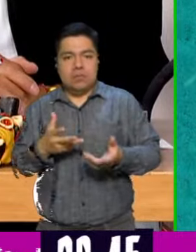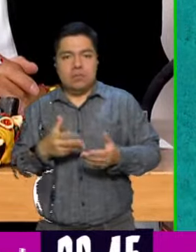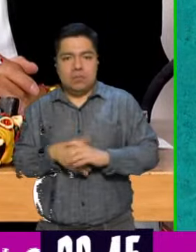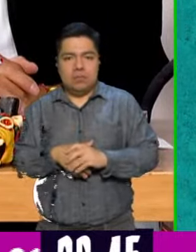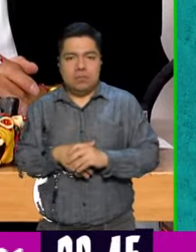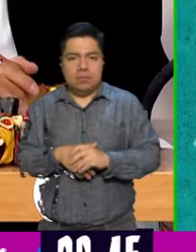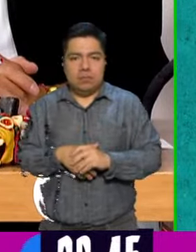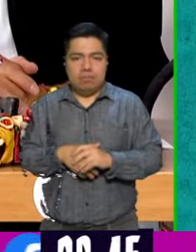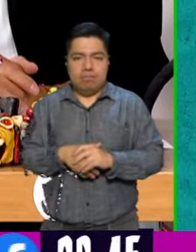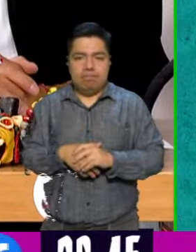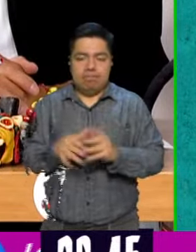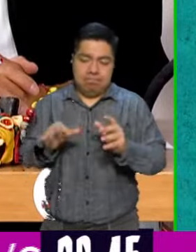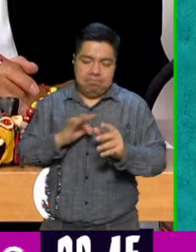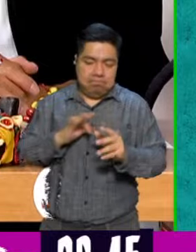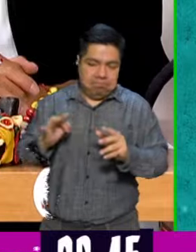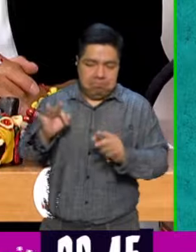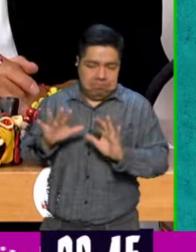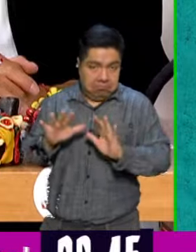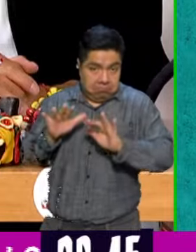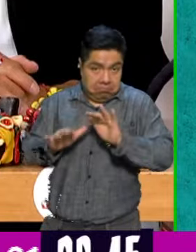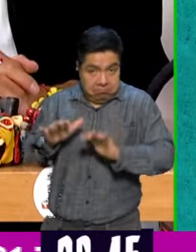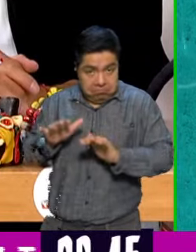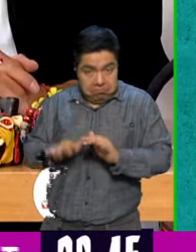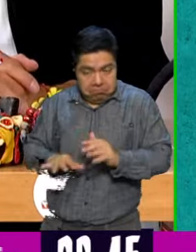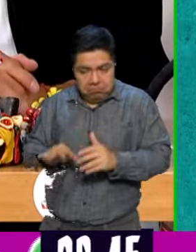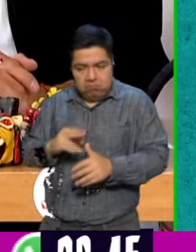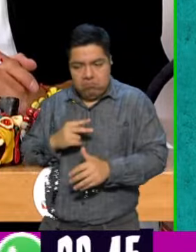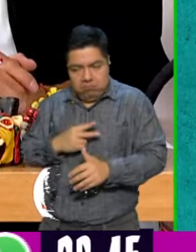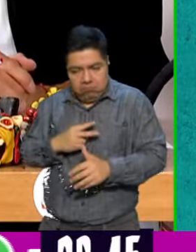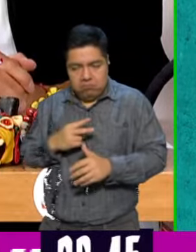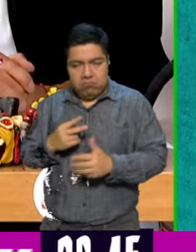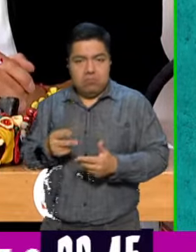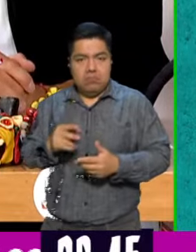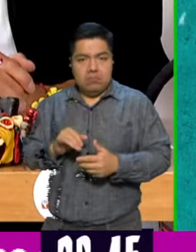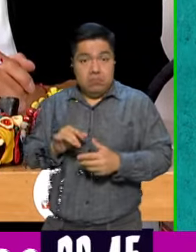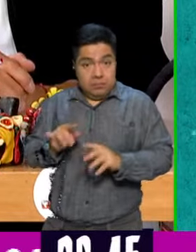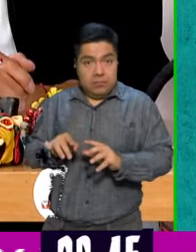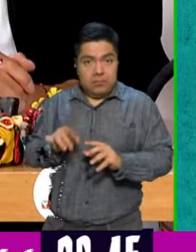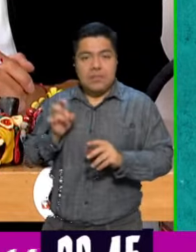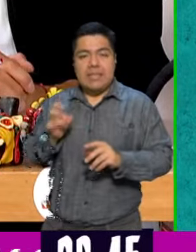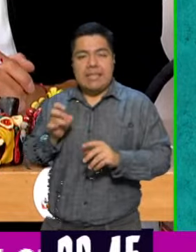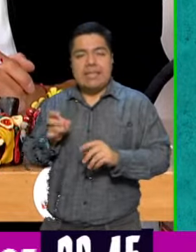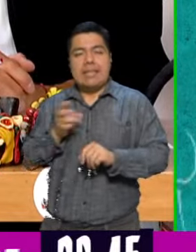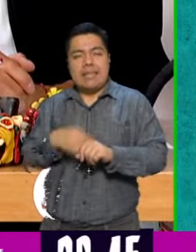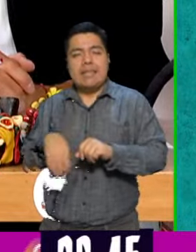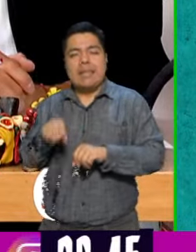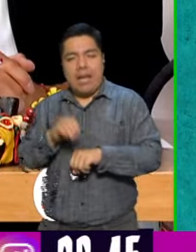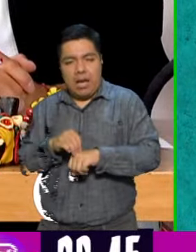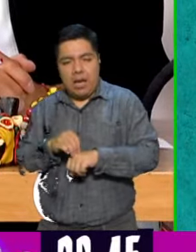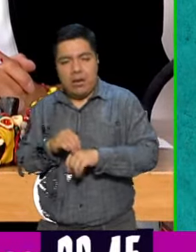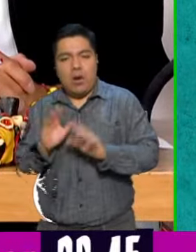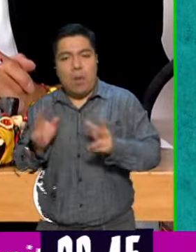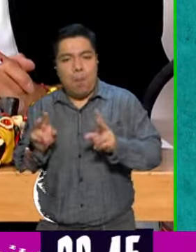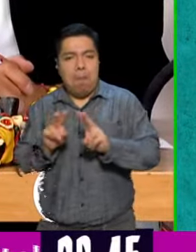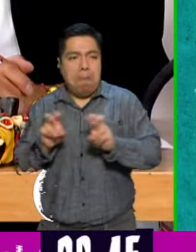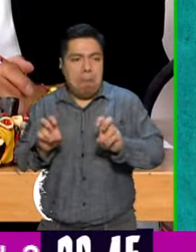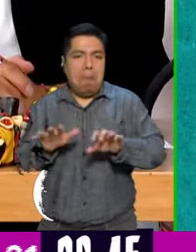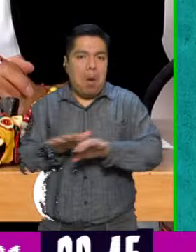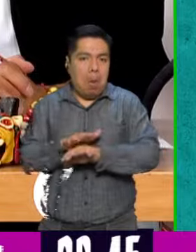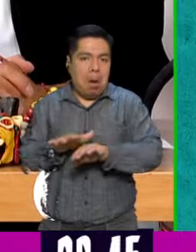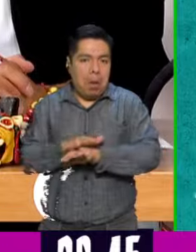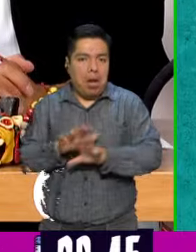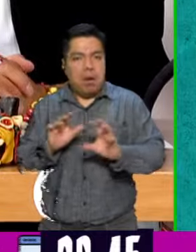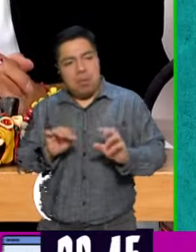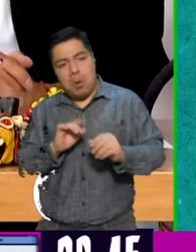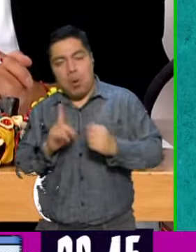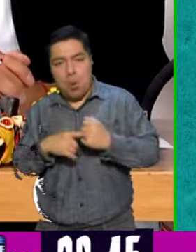antivacunas, el virus vuelve a mutar. Entonces, cuando uno se vuelve a exponer, ya es diferente y ya nuestro